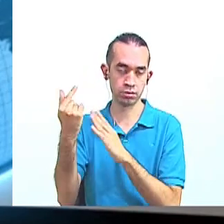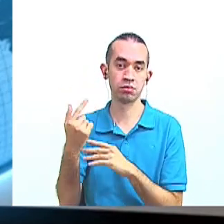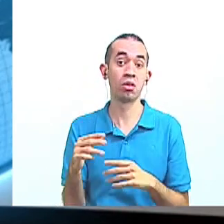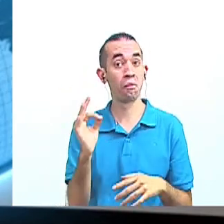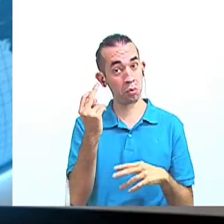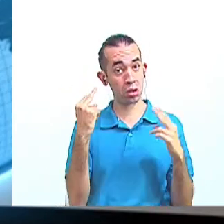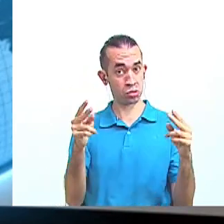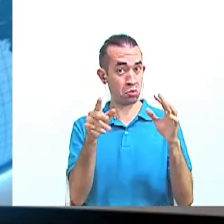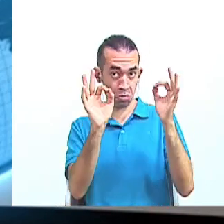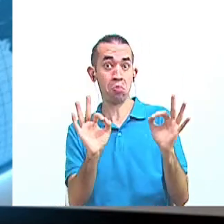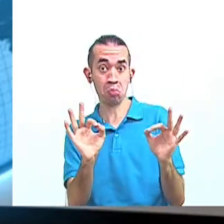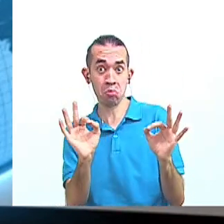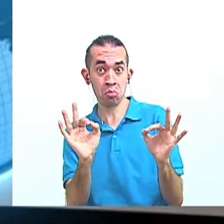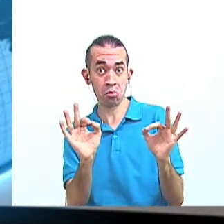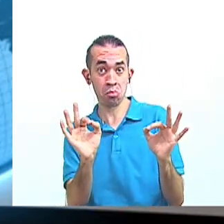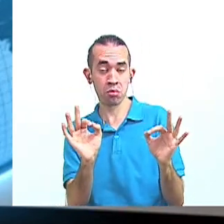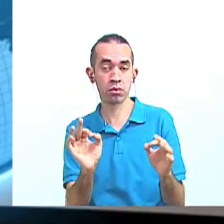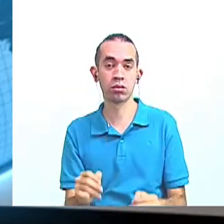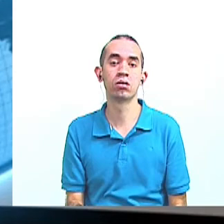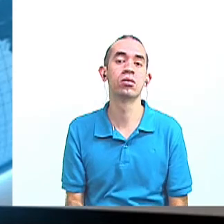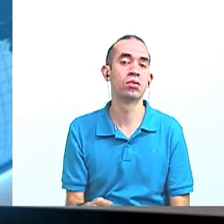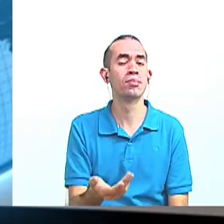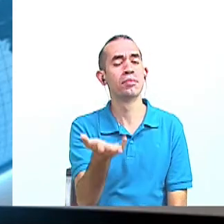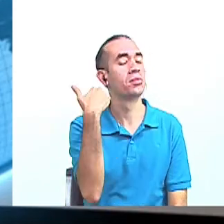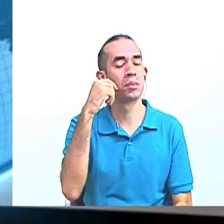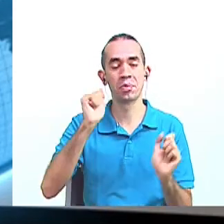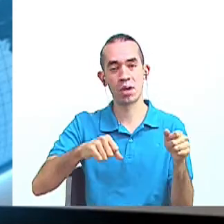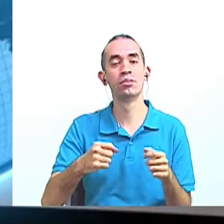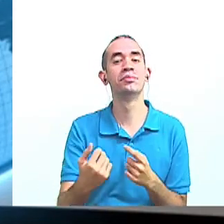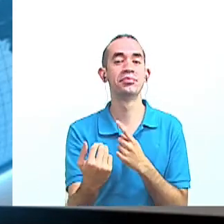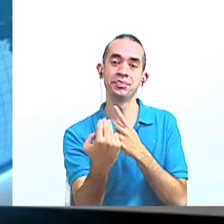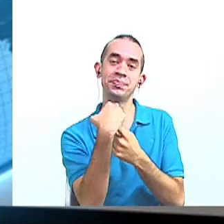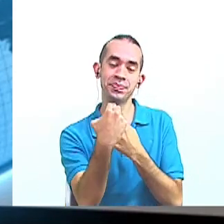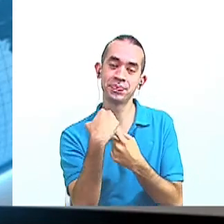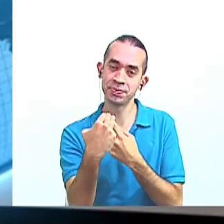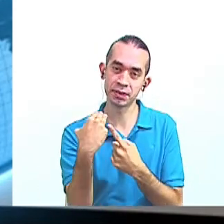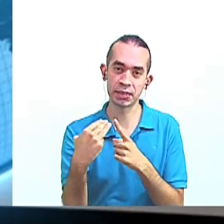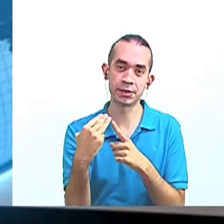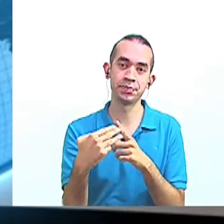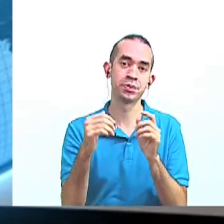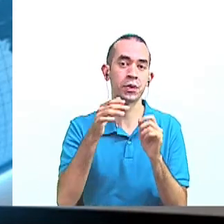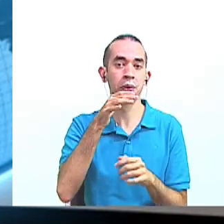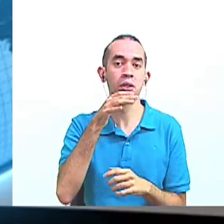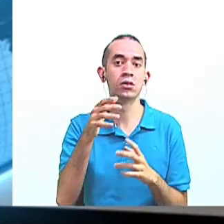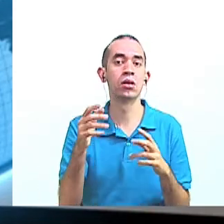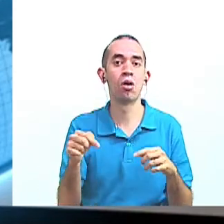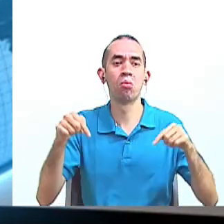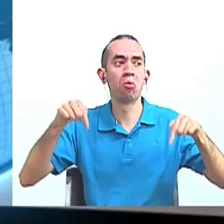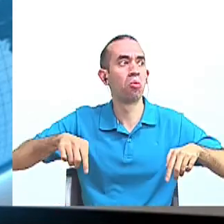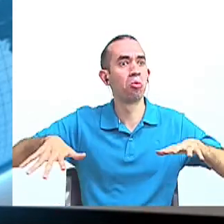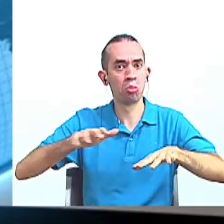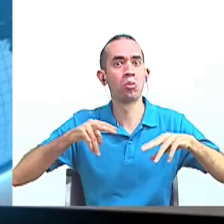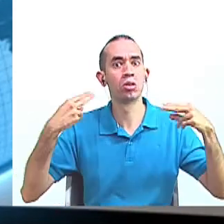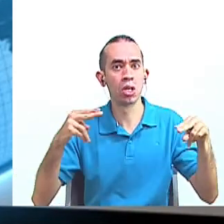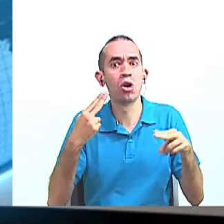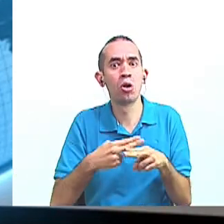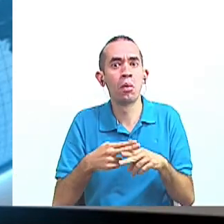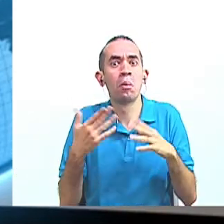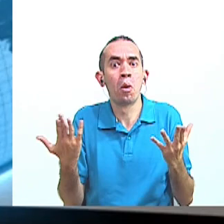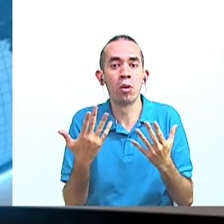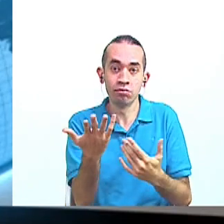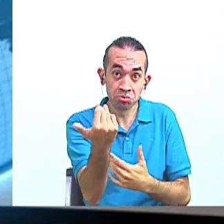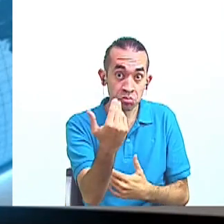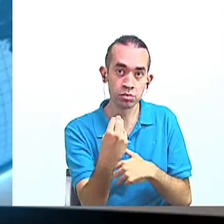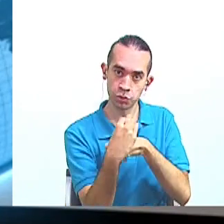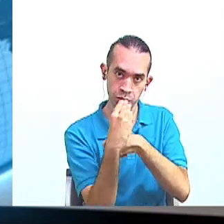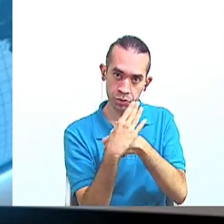¿Qué les parece? La invitación también para que nos puedan escribir y sugerir el nombre para nuestro noticiero,